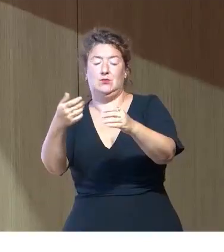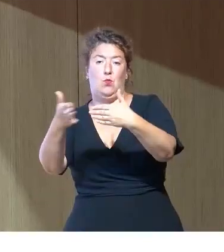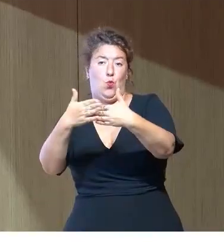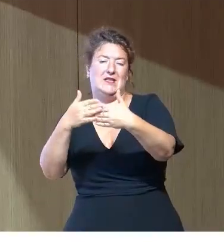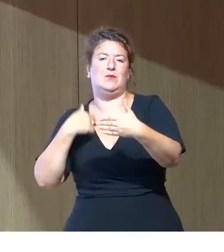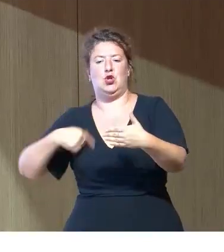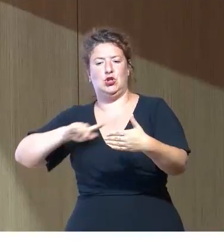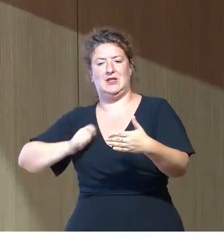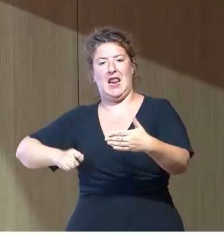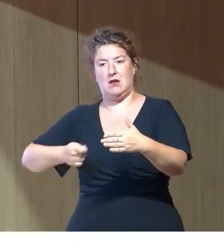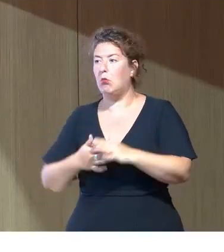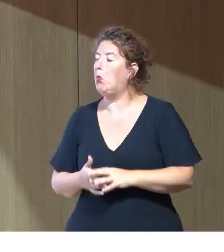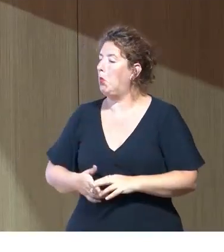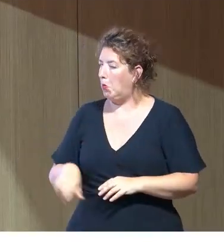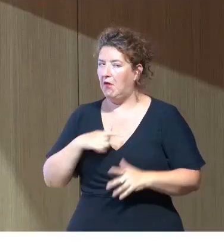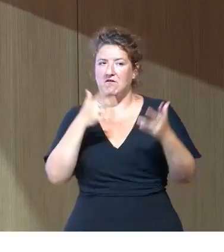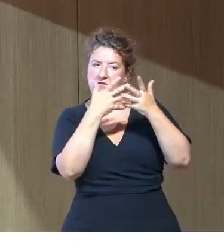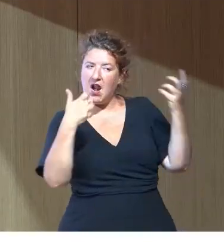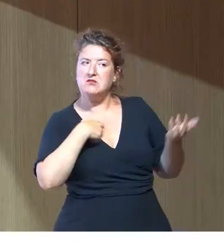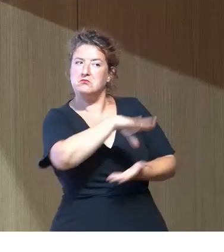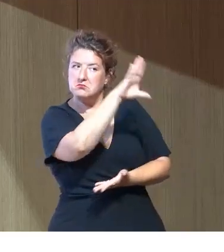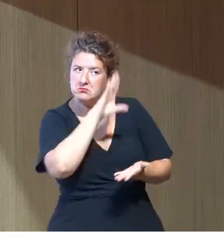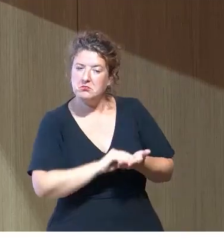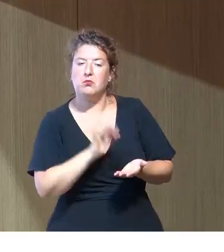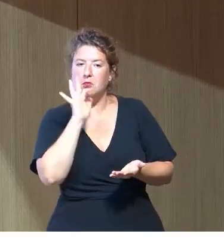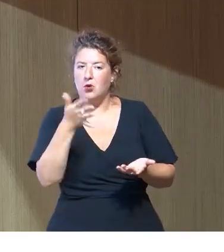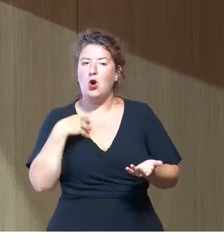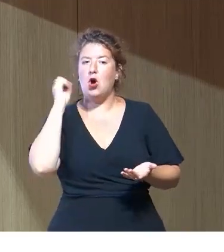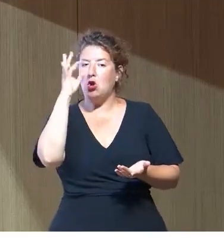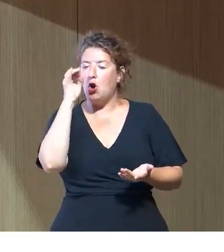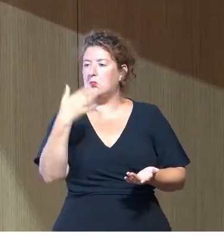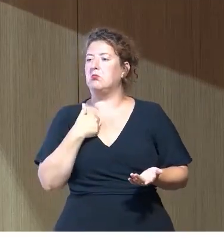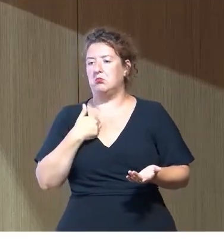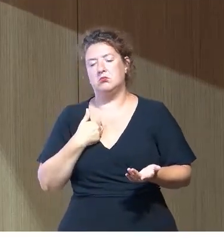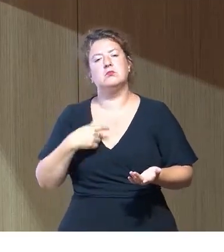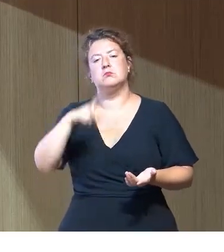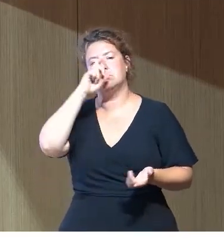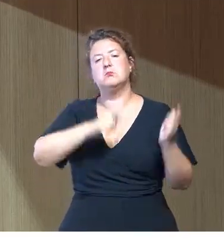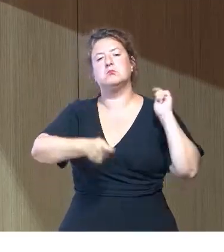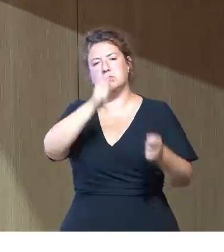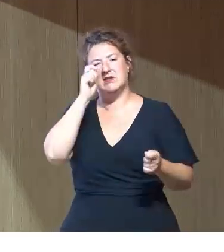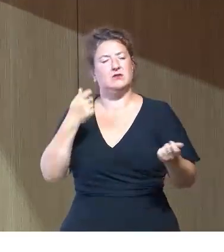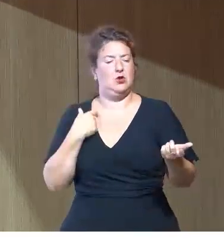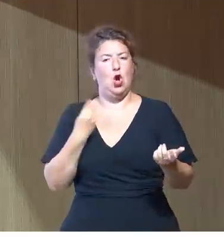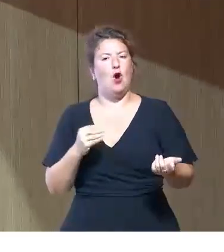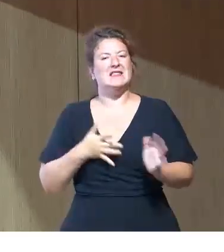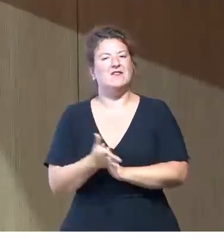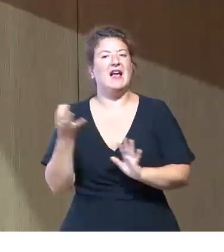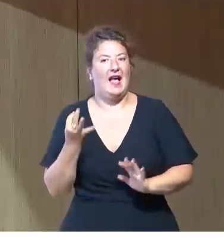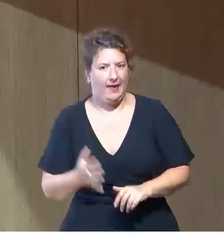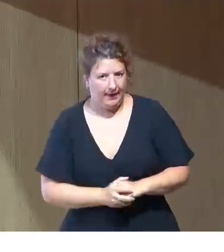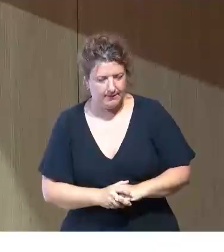a comprar el este lema que yo creo que va a ser el emotivo este congreso y que nos va a recordar a todos Qué significa ser jóvenes no